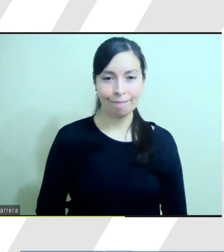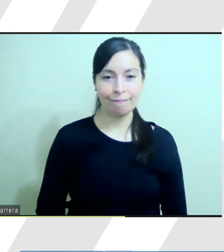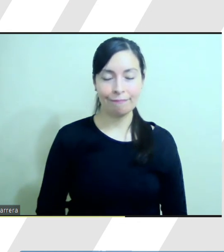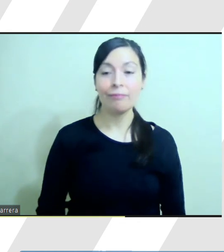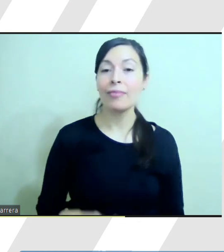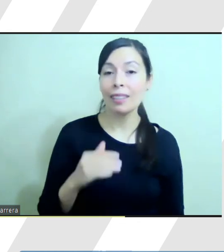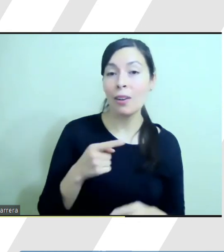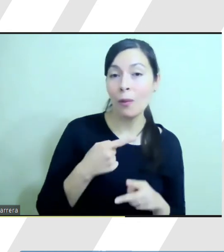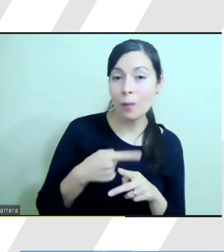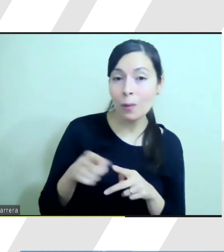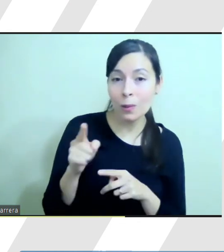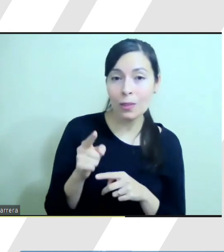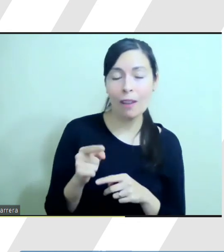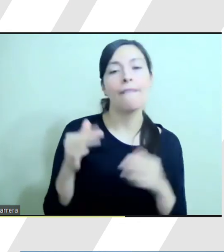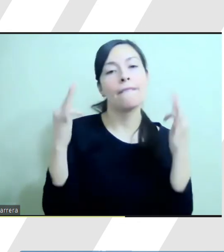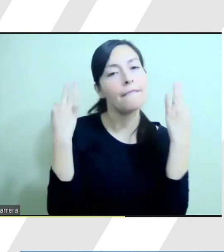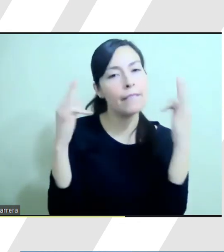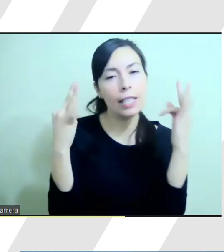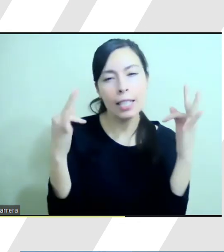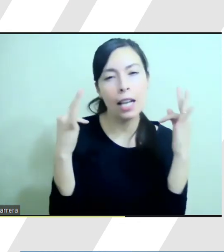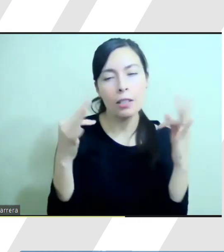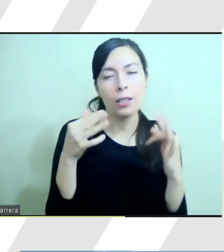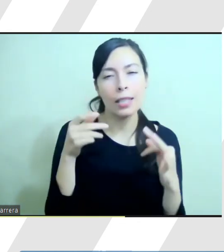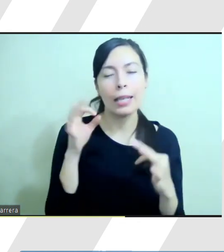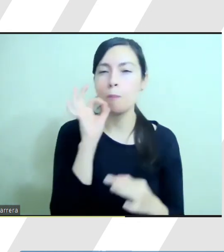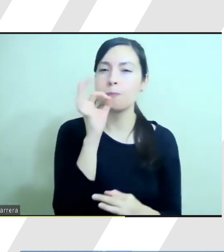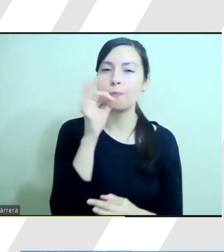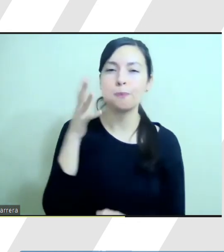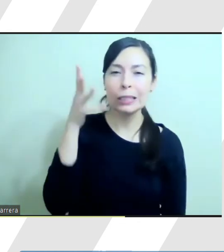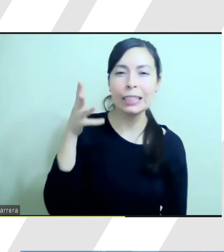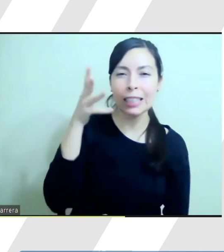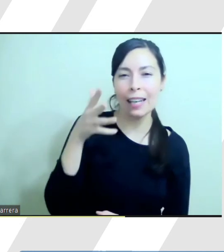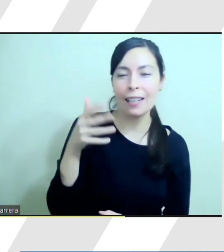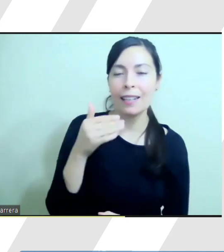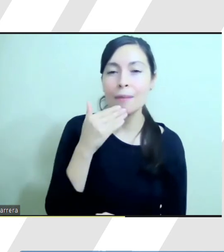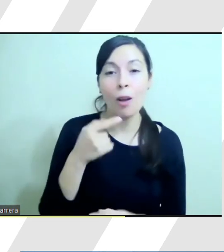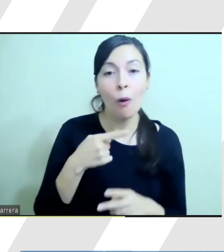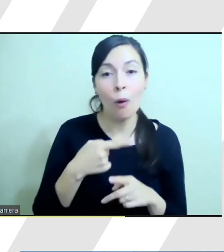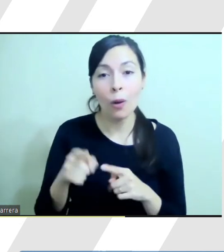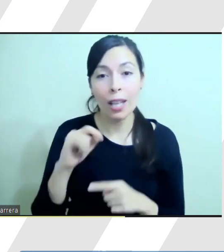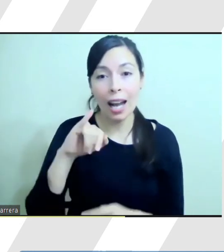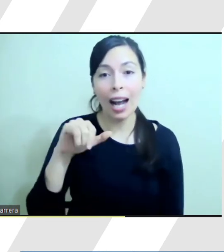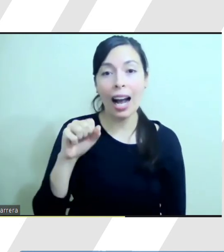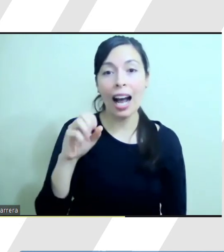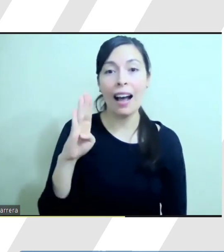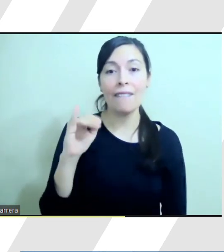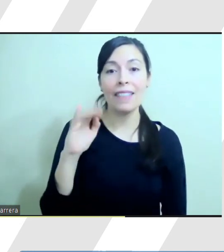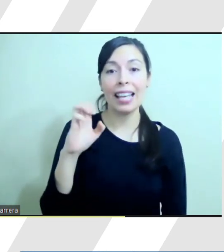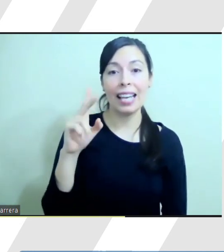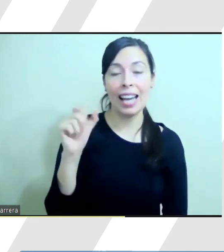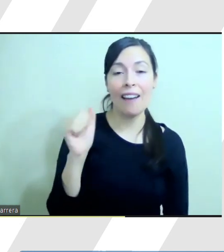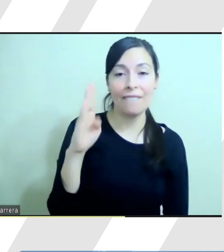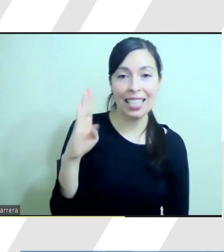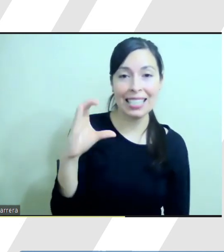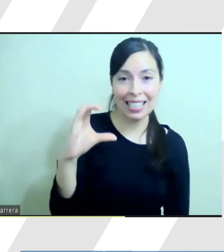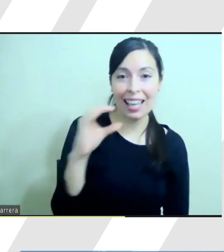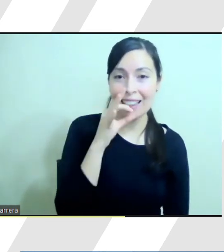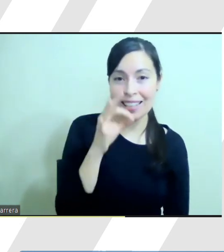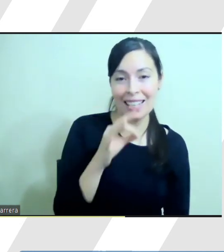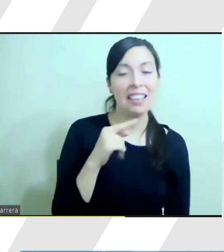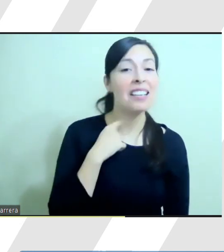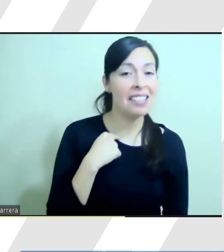felicitaciones. Excelente charla, nos dice. Igual que Javier ABC, interesante, que sean más. Denis